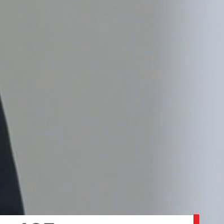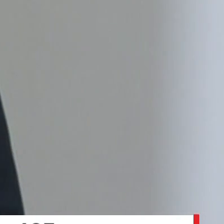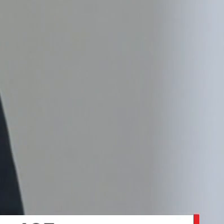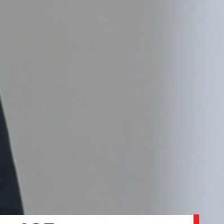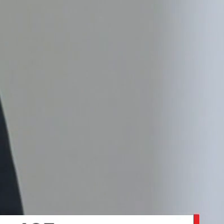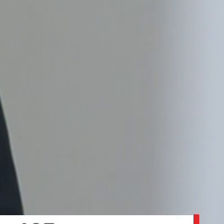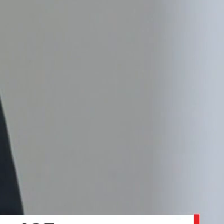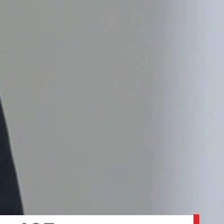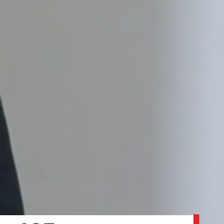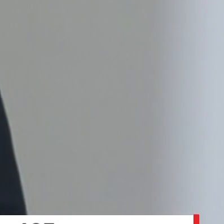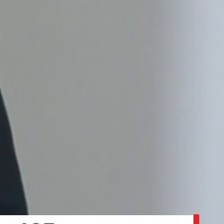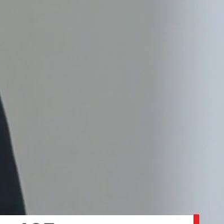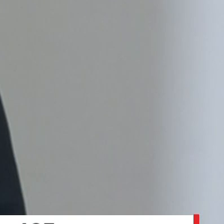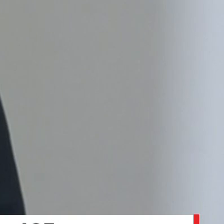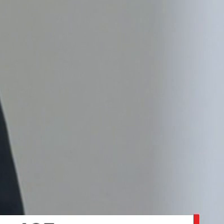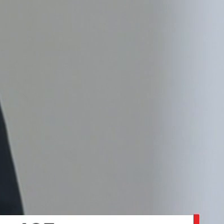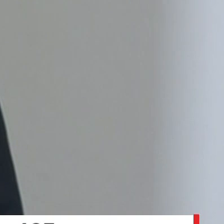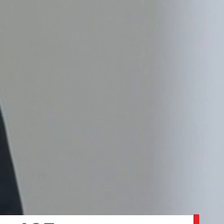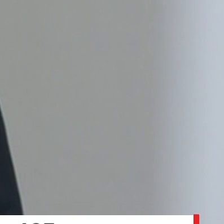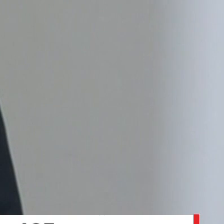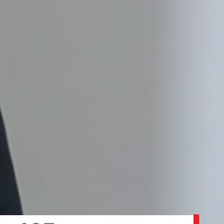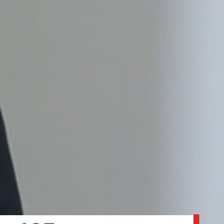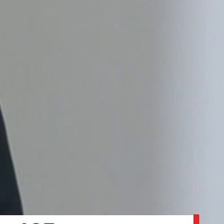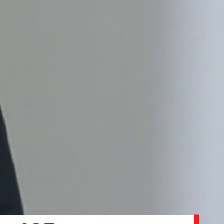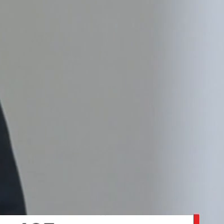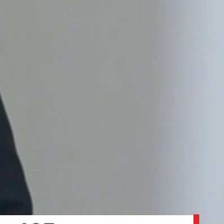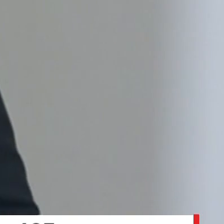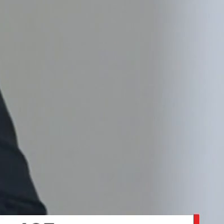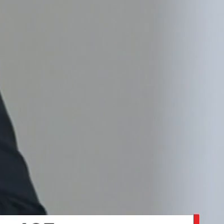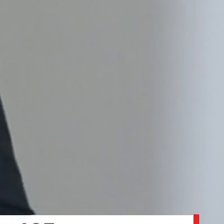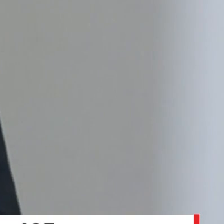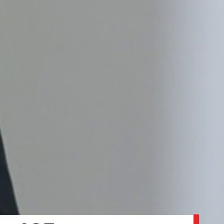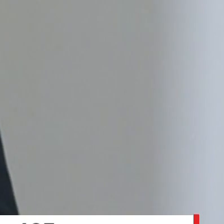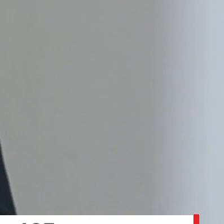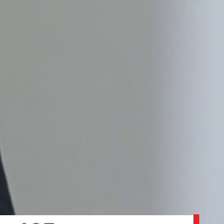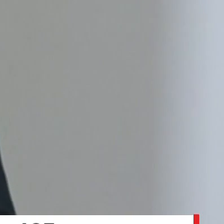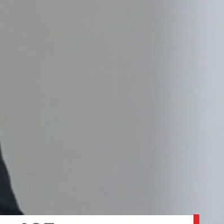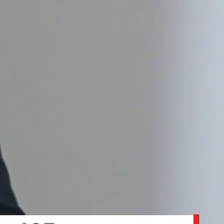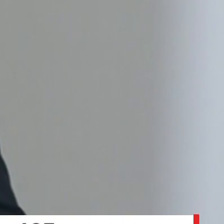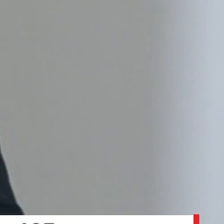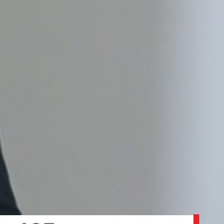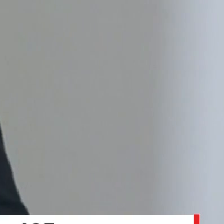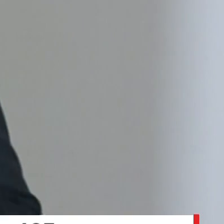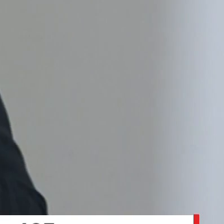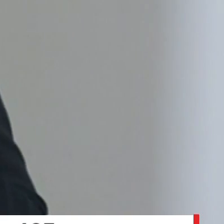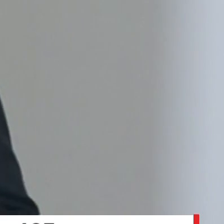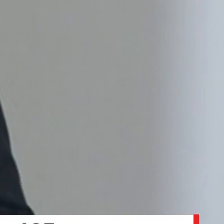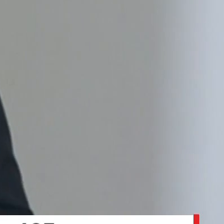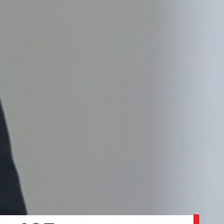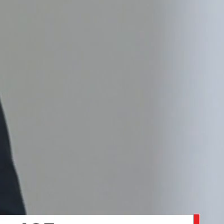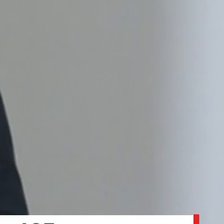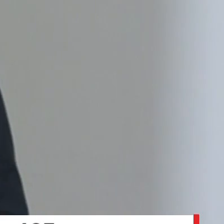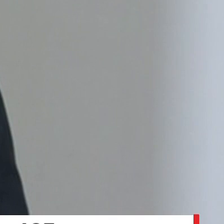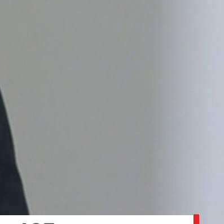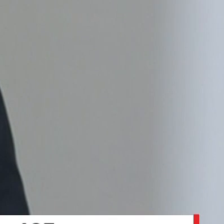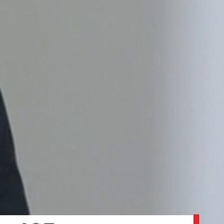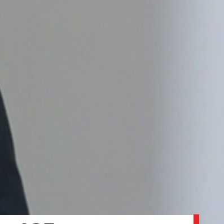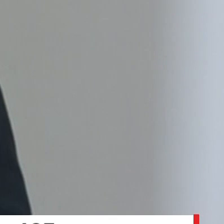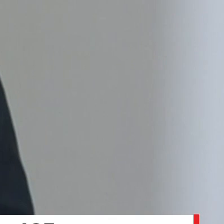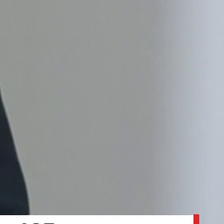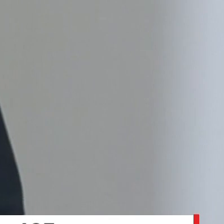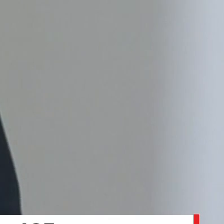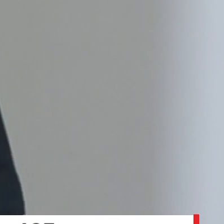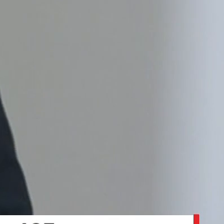al Hospital Nacional de Niños. Este traslado involucró personal de emergencias, especialistas en